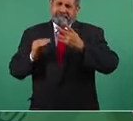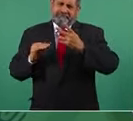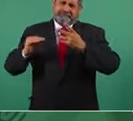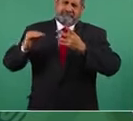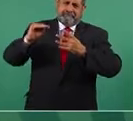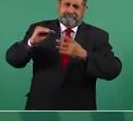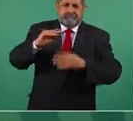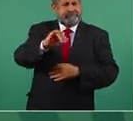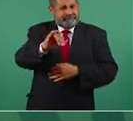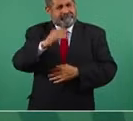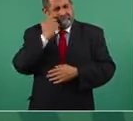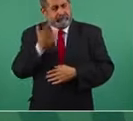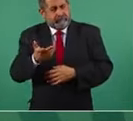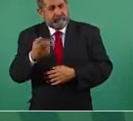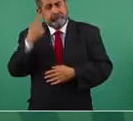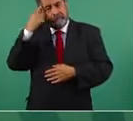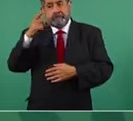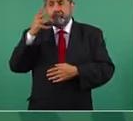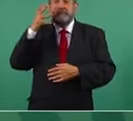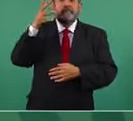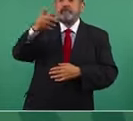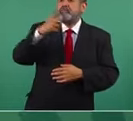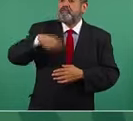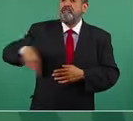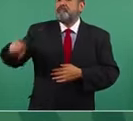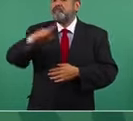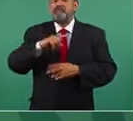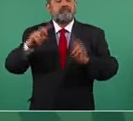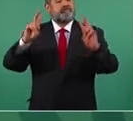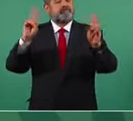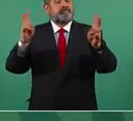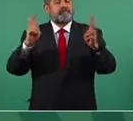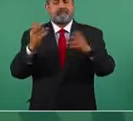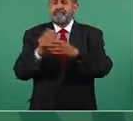para constituir una nueva clase media,